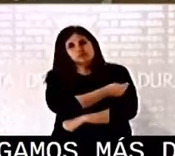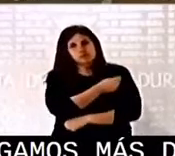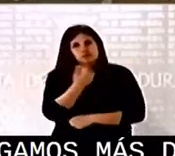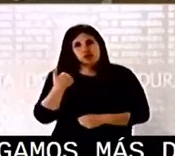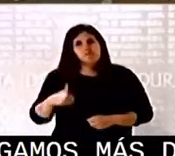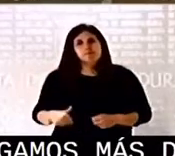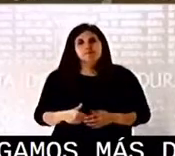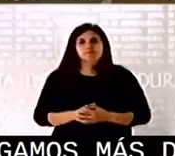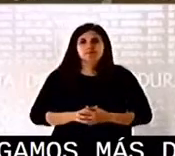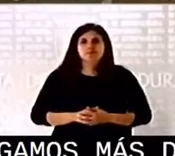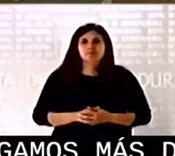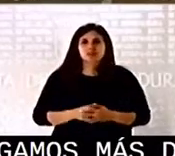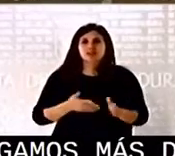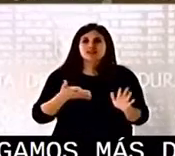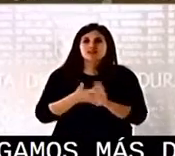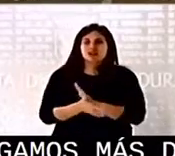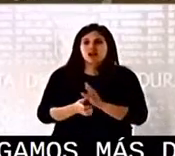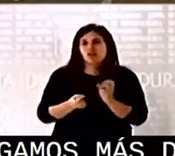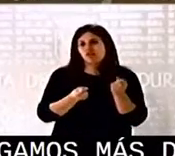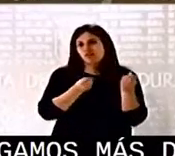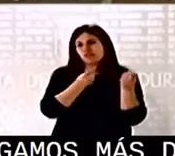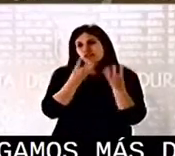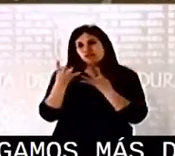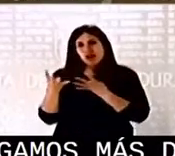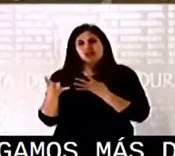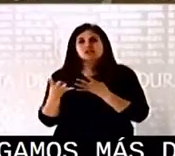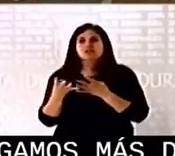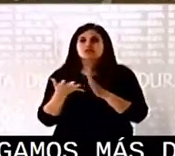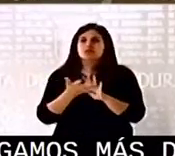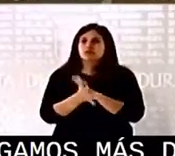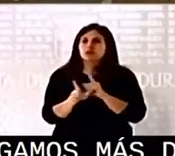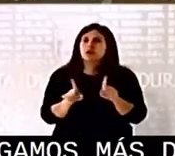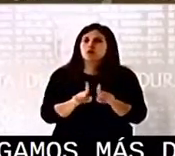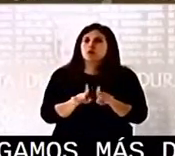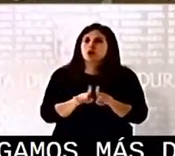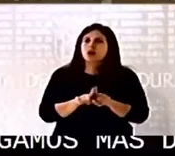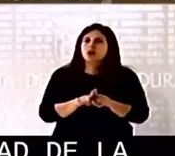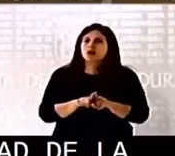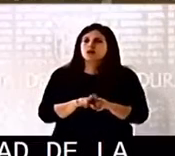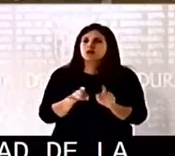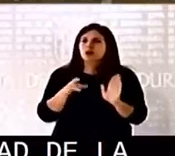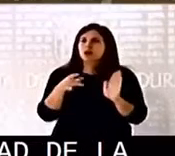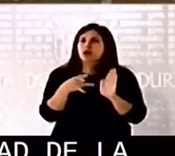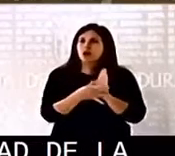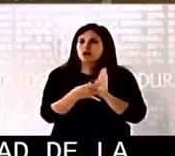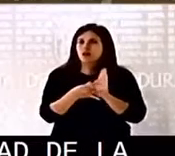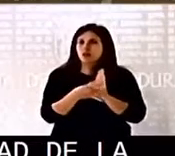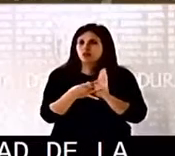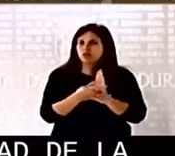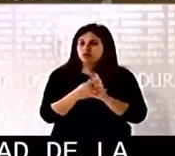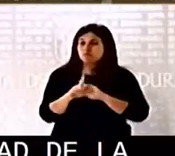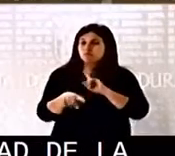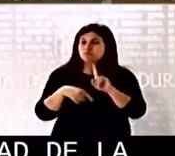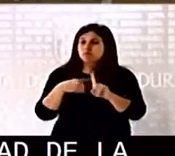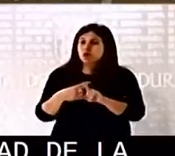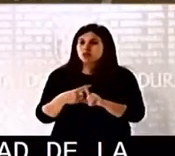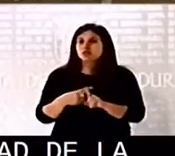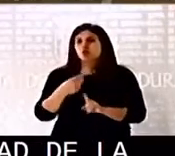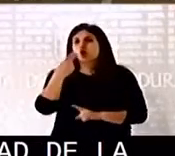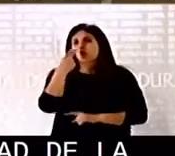Son cifras que hablan de la calidad, de la destreza y del compromiso de